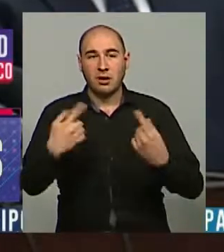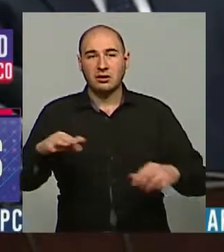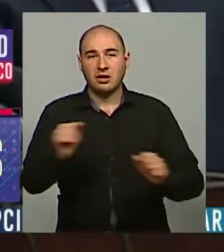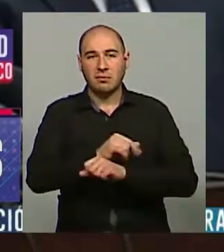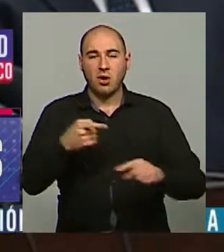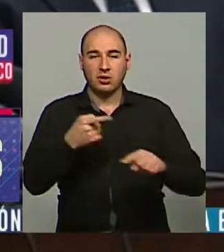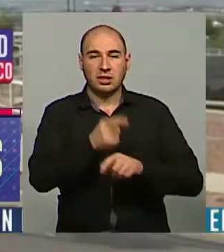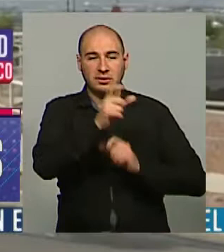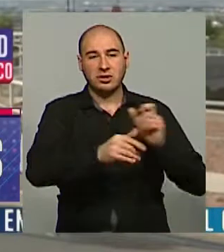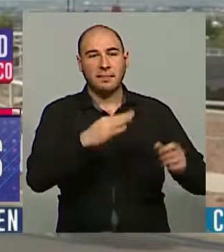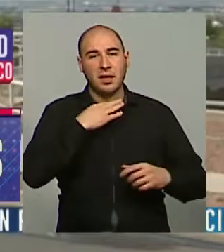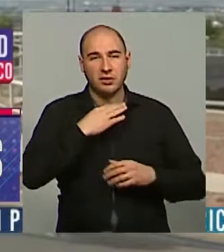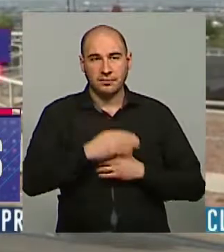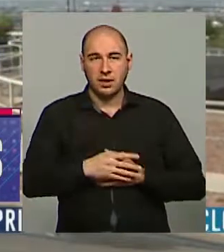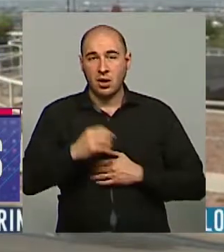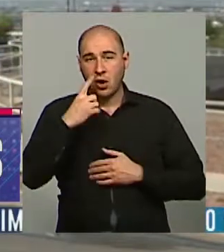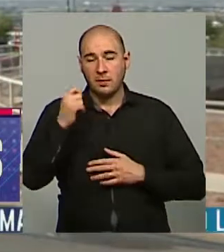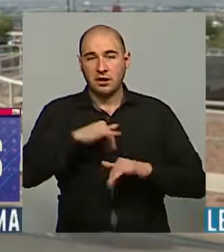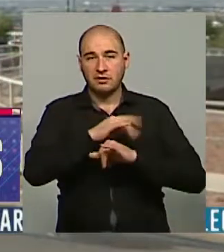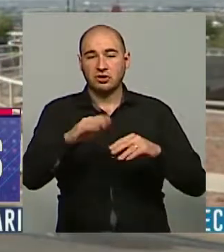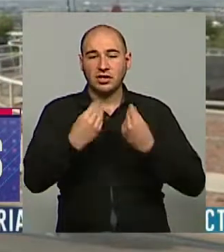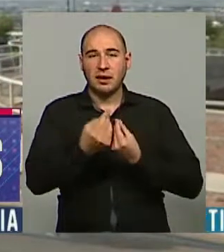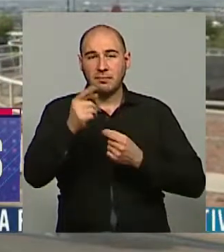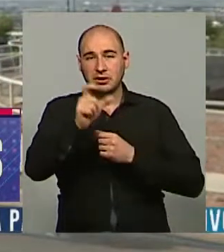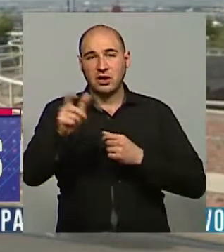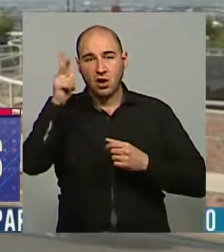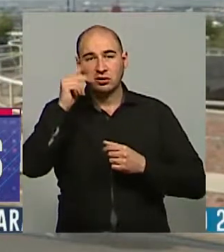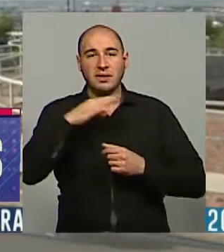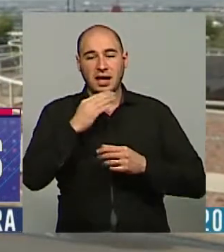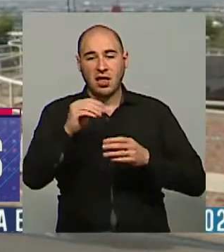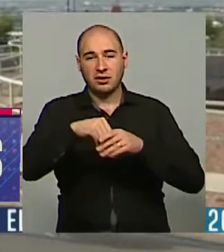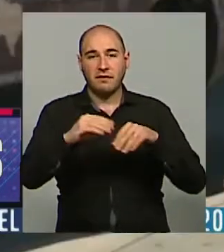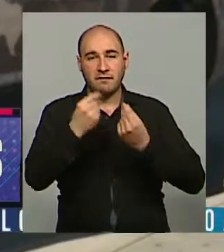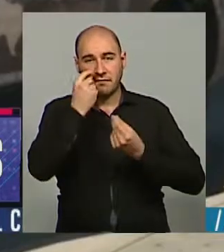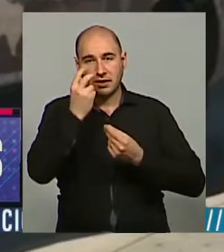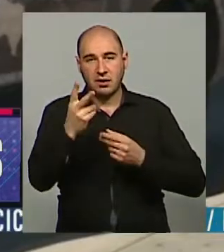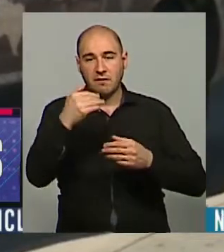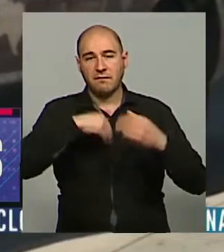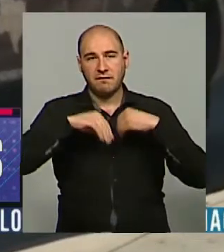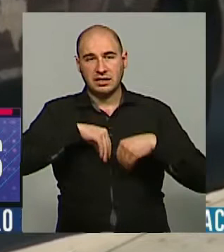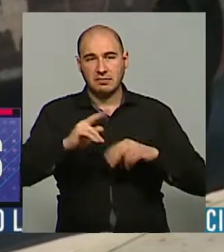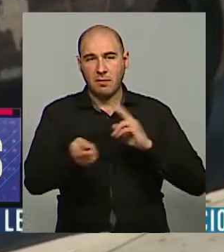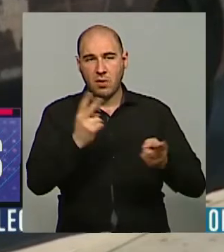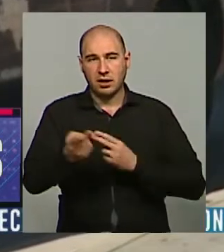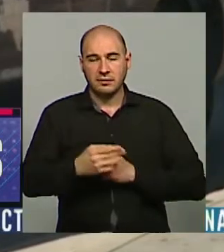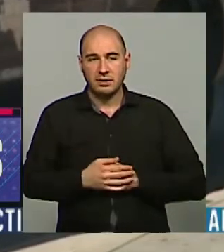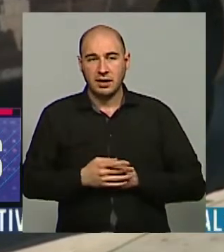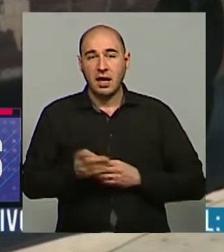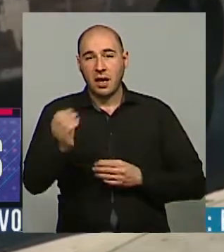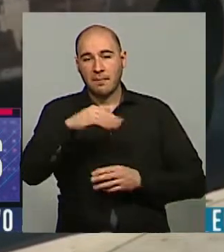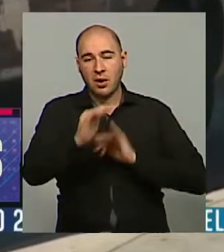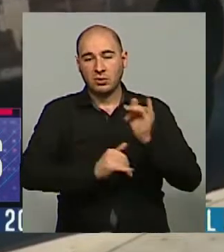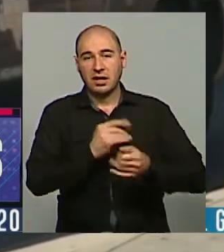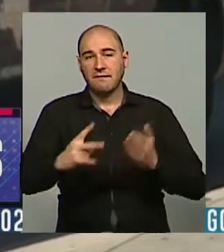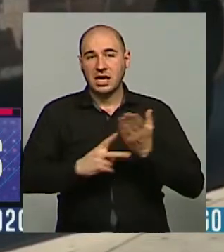contra mexicanos. Ebrard confirmó la muerte de al menos 8 mexicanos entre las 22 víctimas fatales reportadas. Agregó que la